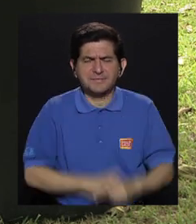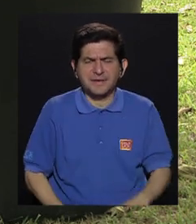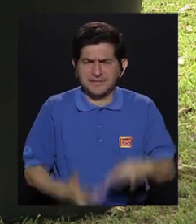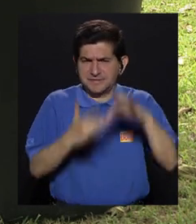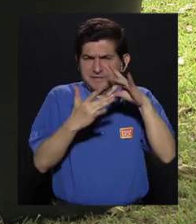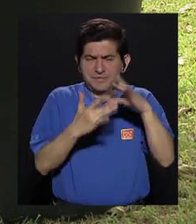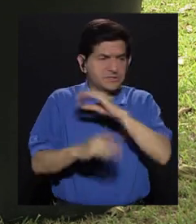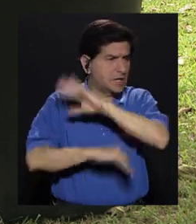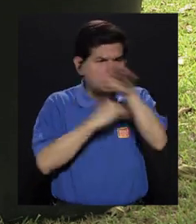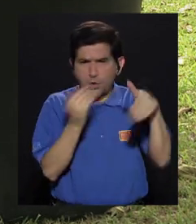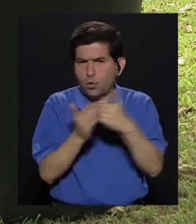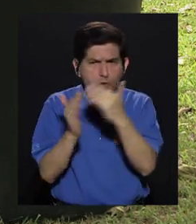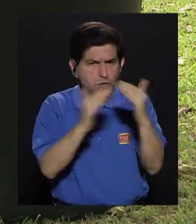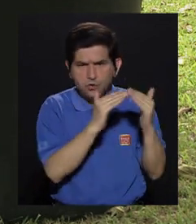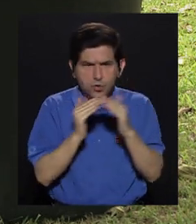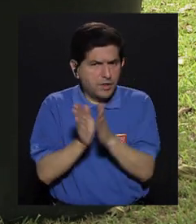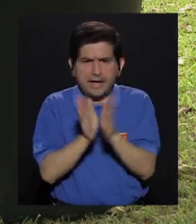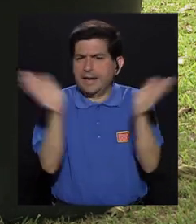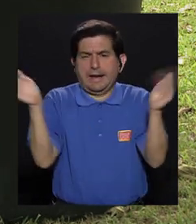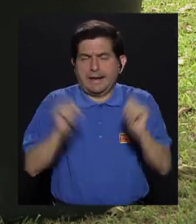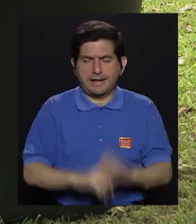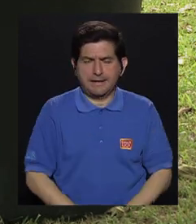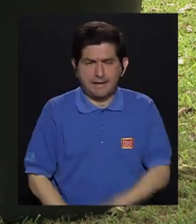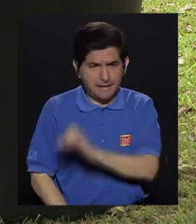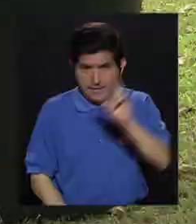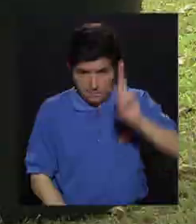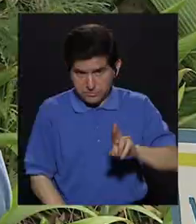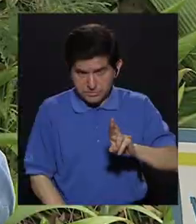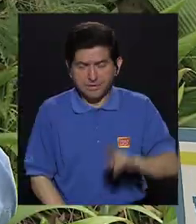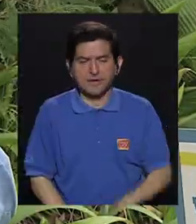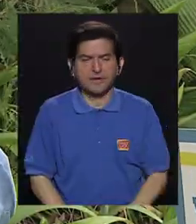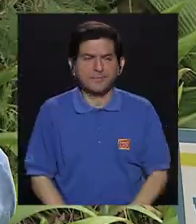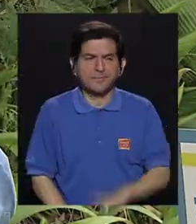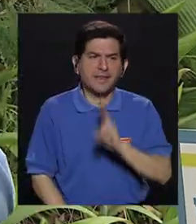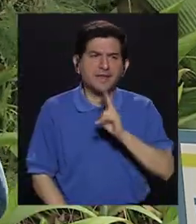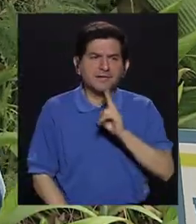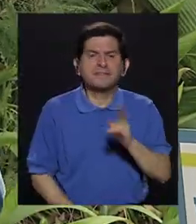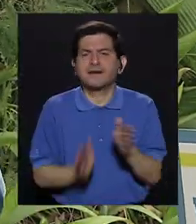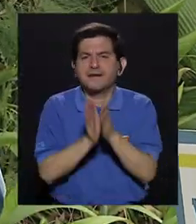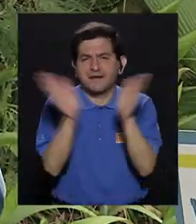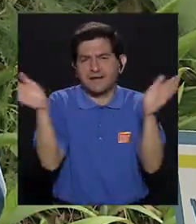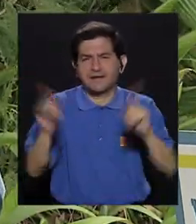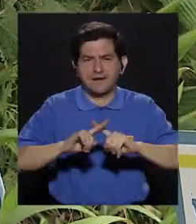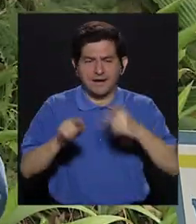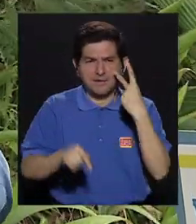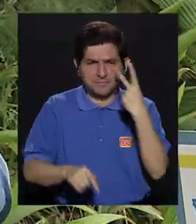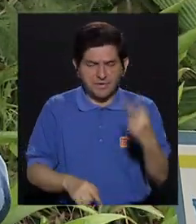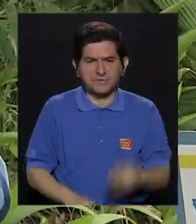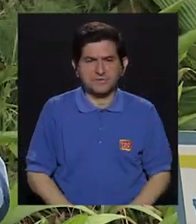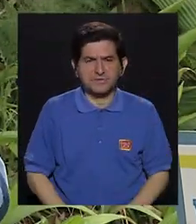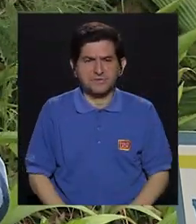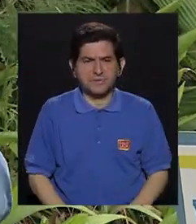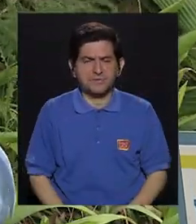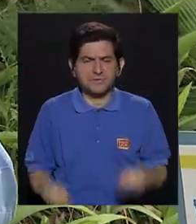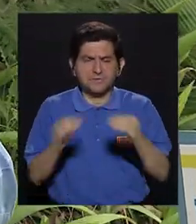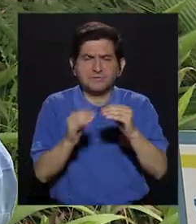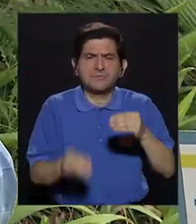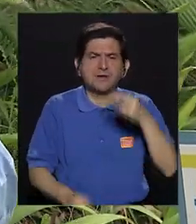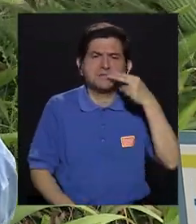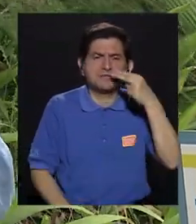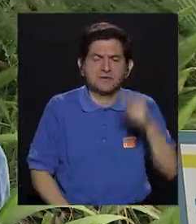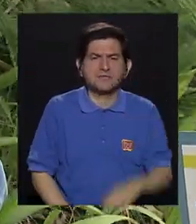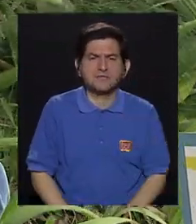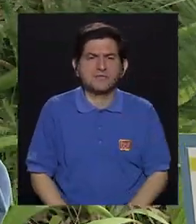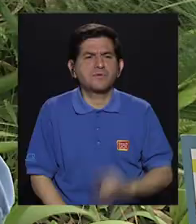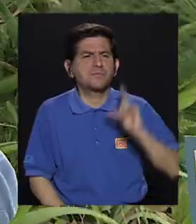o es en general en toda la población costarricense. En realidad es en general, sin embargo, si lo vemos geográficamente, se fuma más